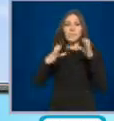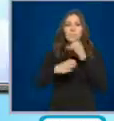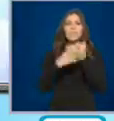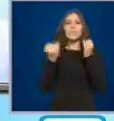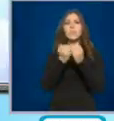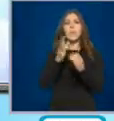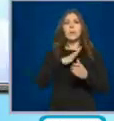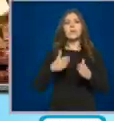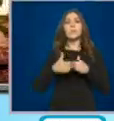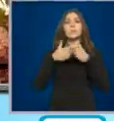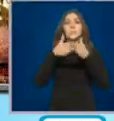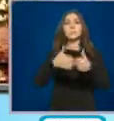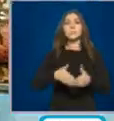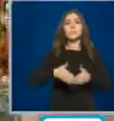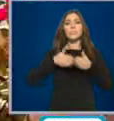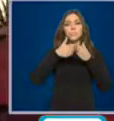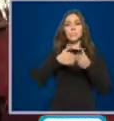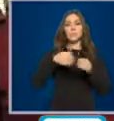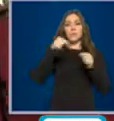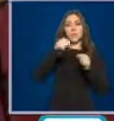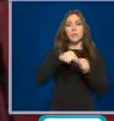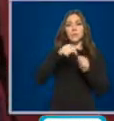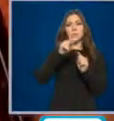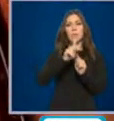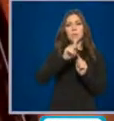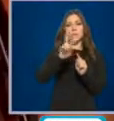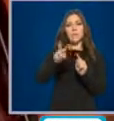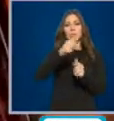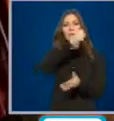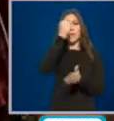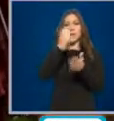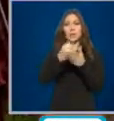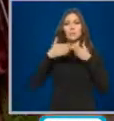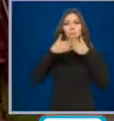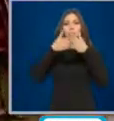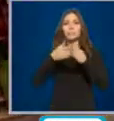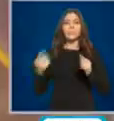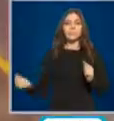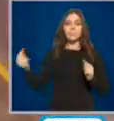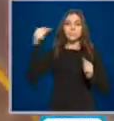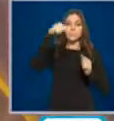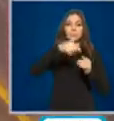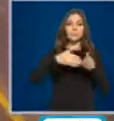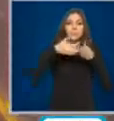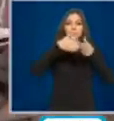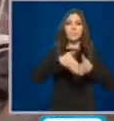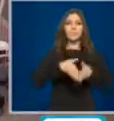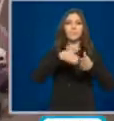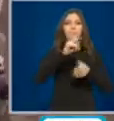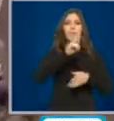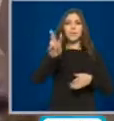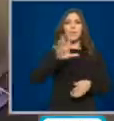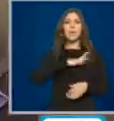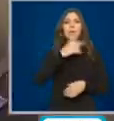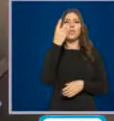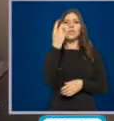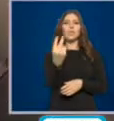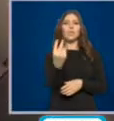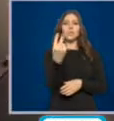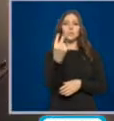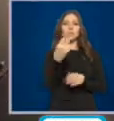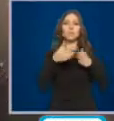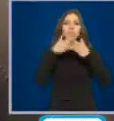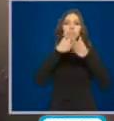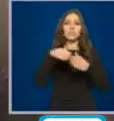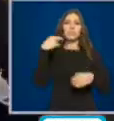que hacen de Puerto Vallarta la parada obligada, y son cruceros específicos. Ahora sí que hay 2 cruceros, no puedo decir líneas de cruceros,